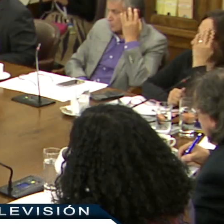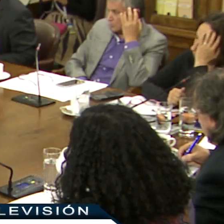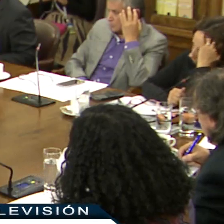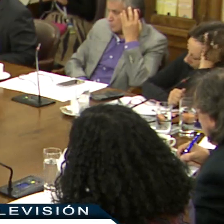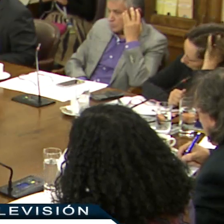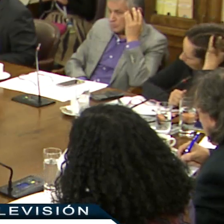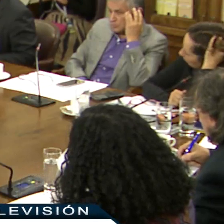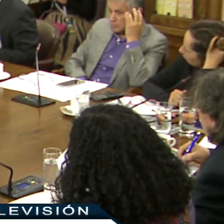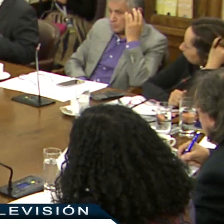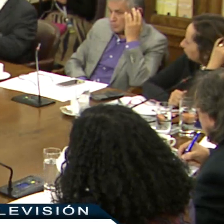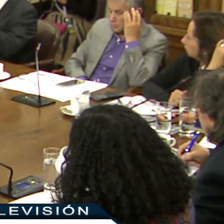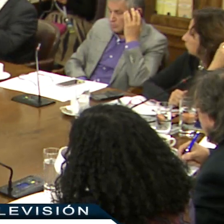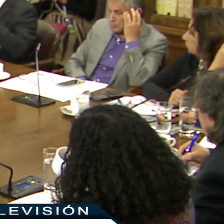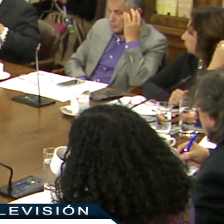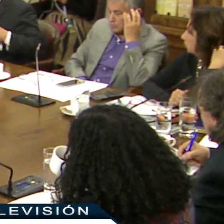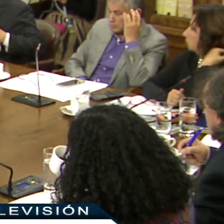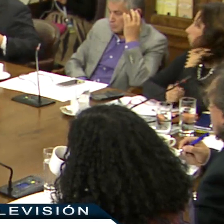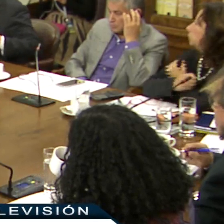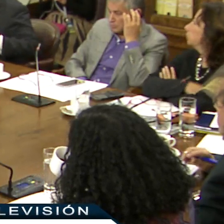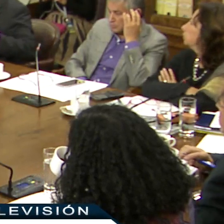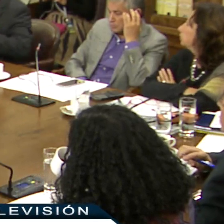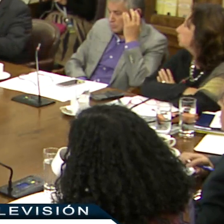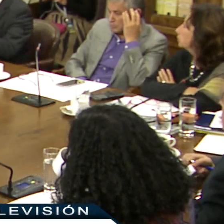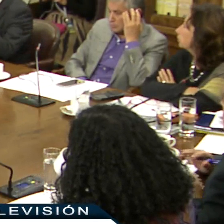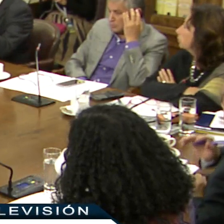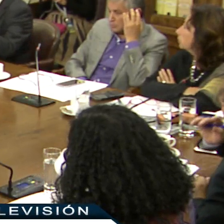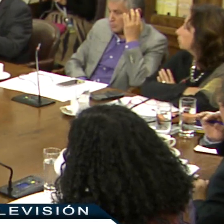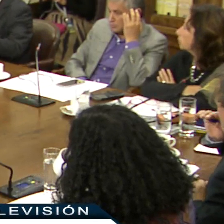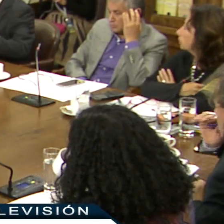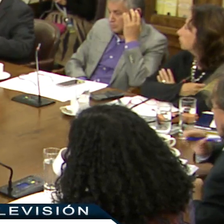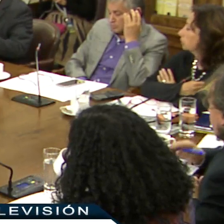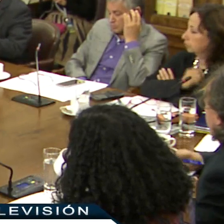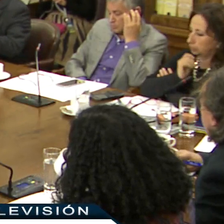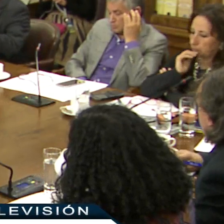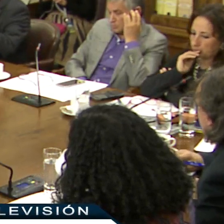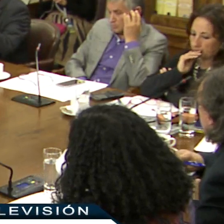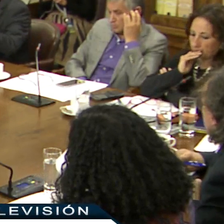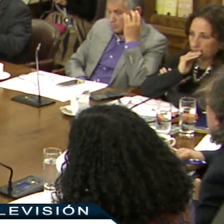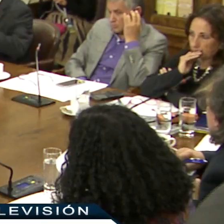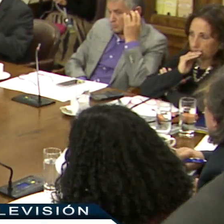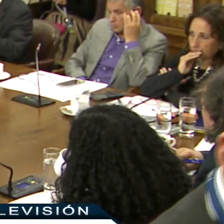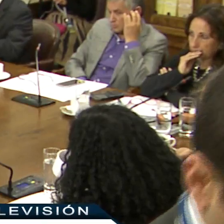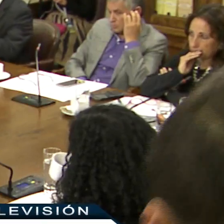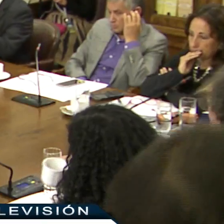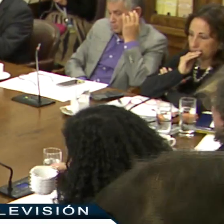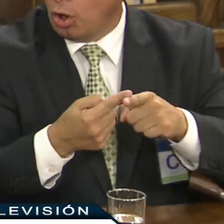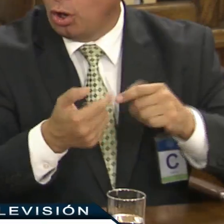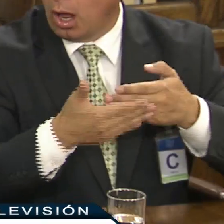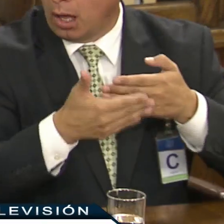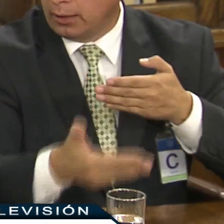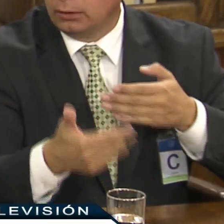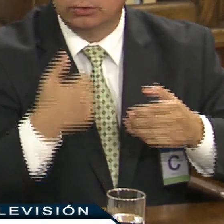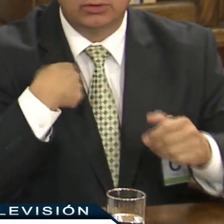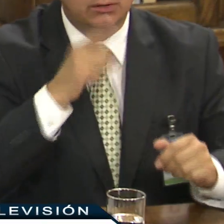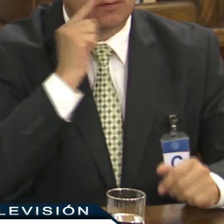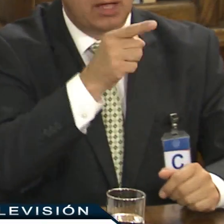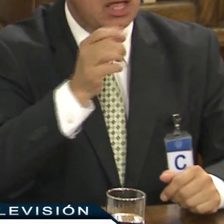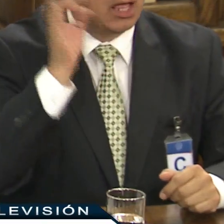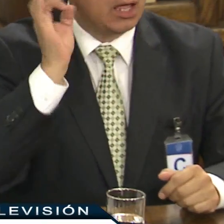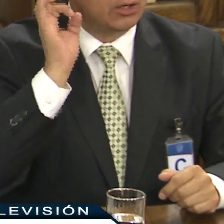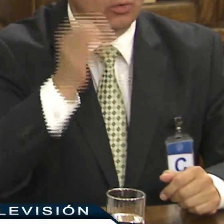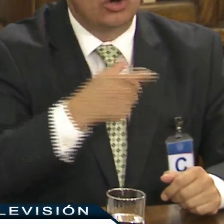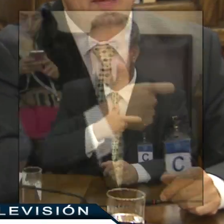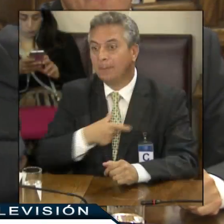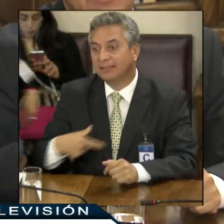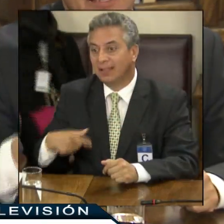gracias gracias Gustavo dar las excusas por por el atraso estaba en reunión con